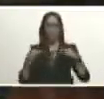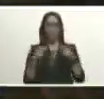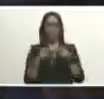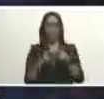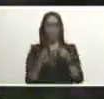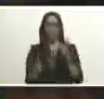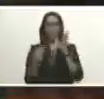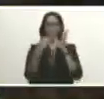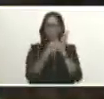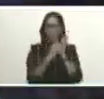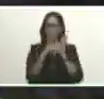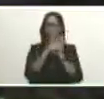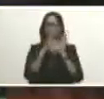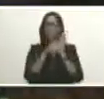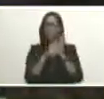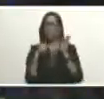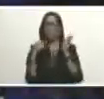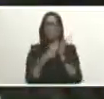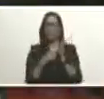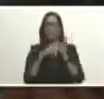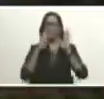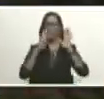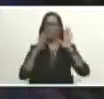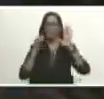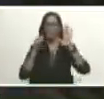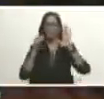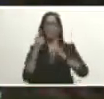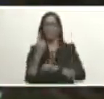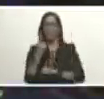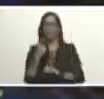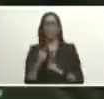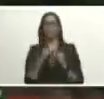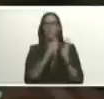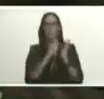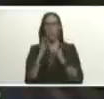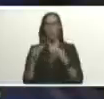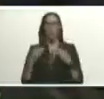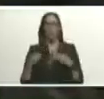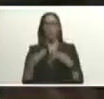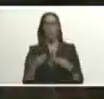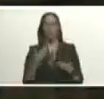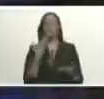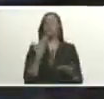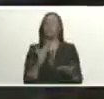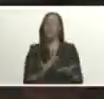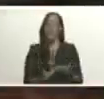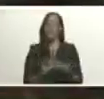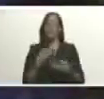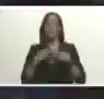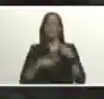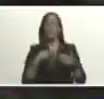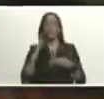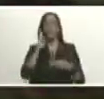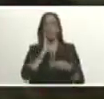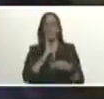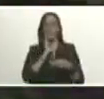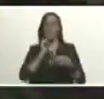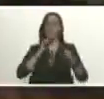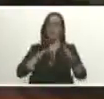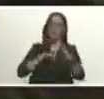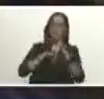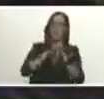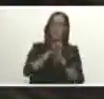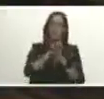de 1961, atendían situaciones de orden público. Gracias a la Revolución Bolivariana hemos evolucionado donde